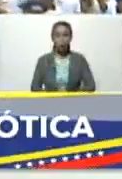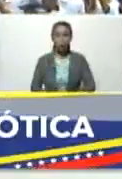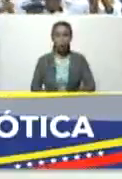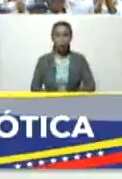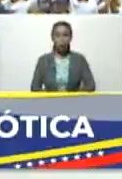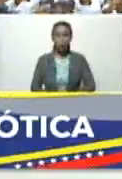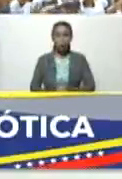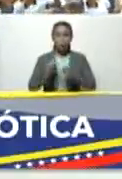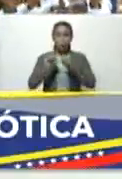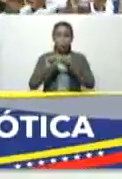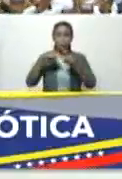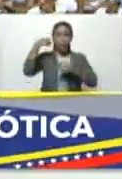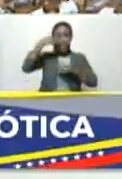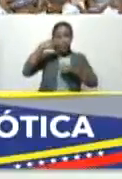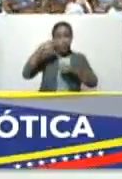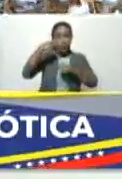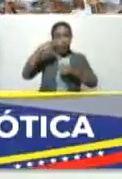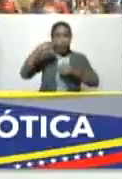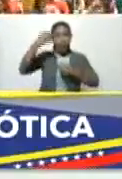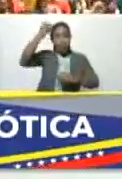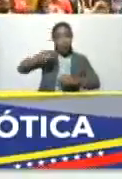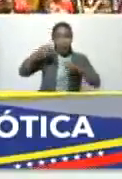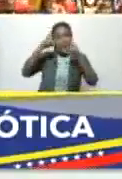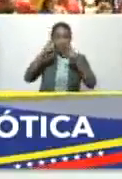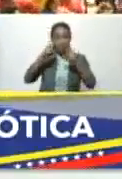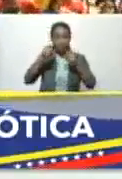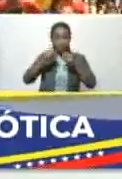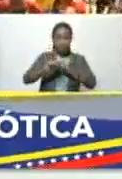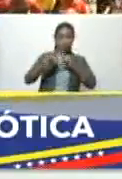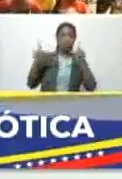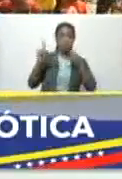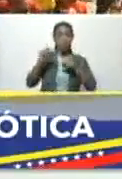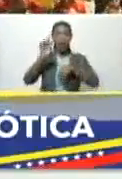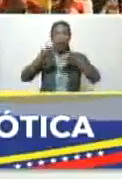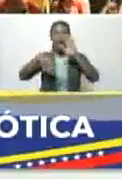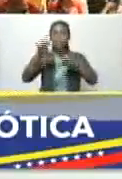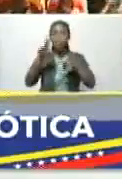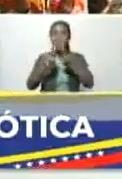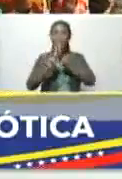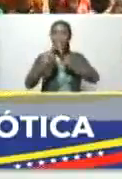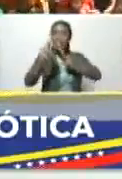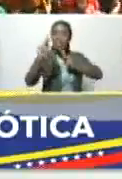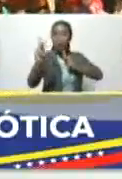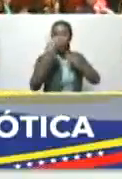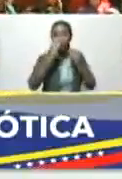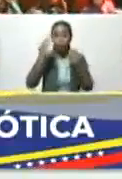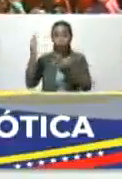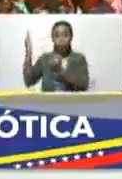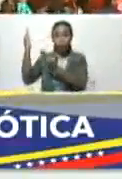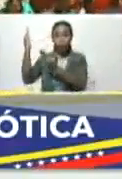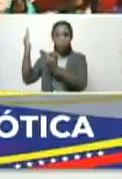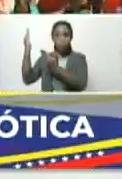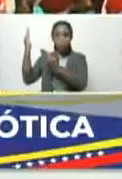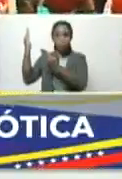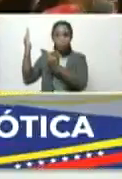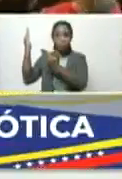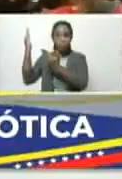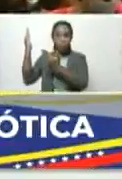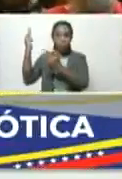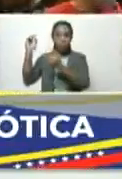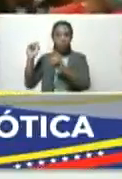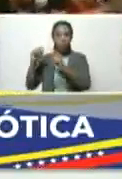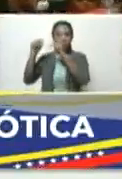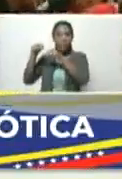Imágenes impresionantes de estos 14 kilómetros, de punta